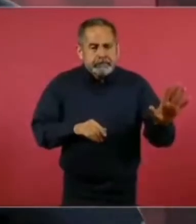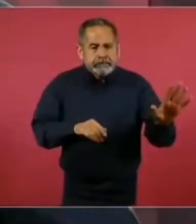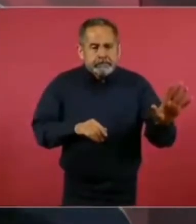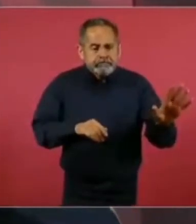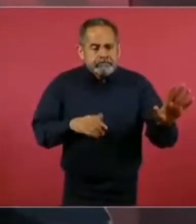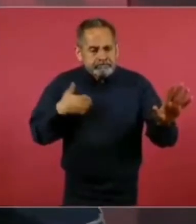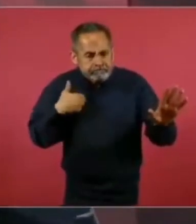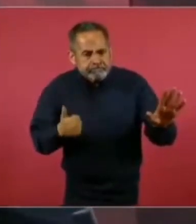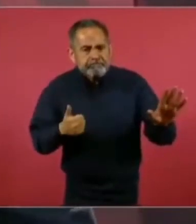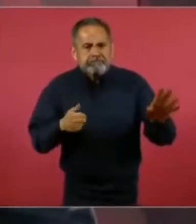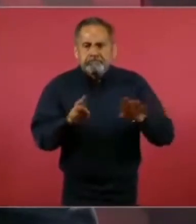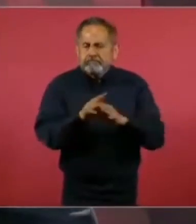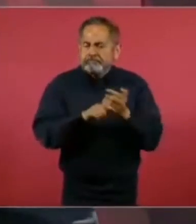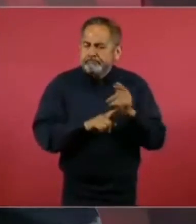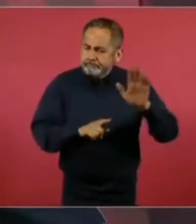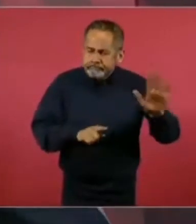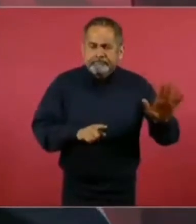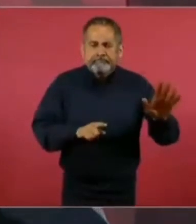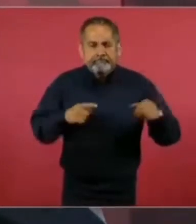entendiendo de